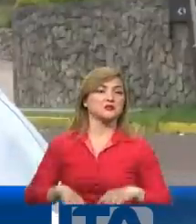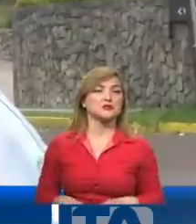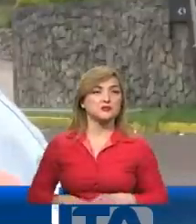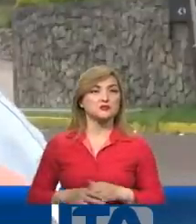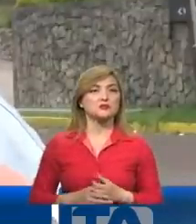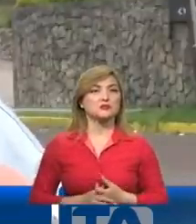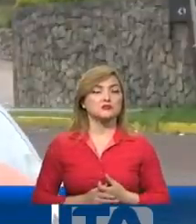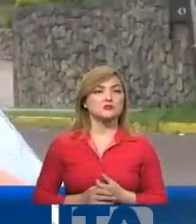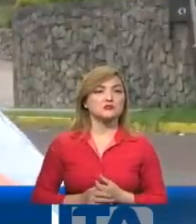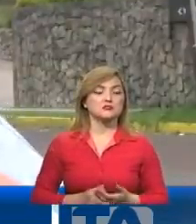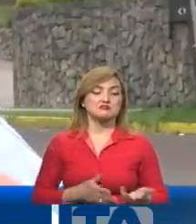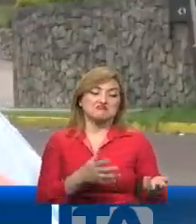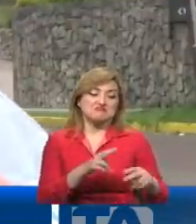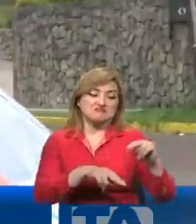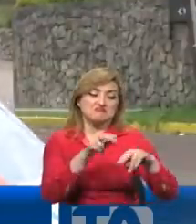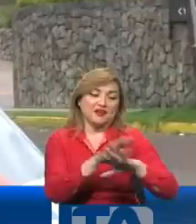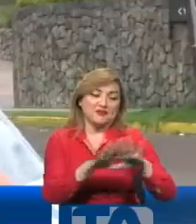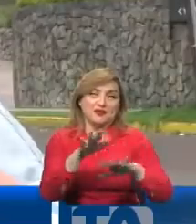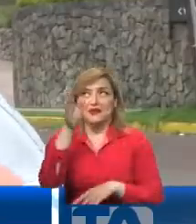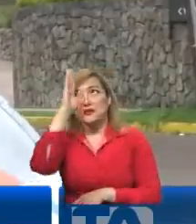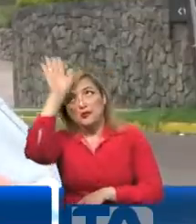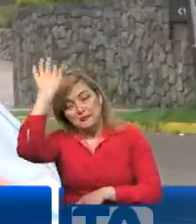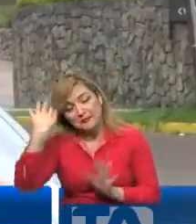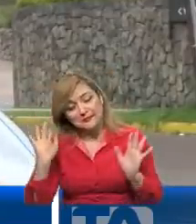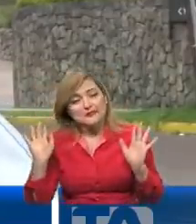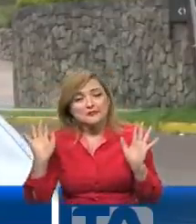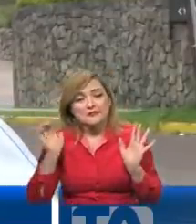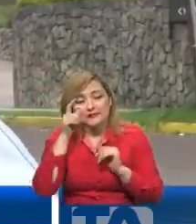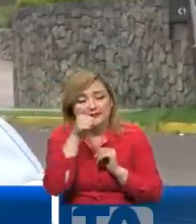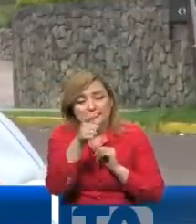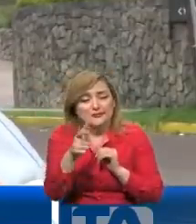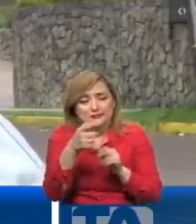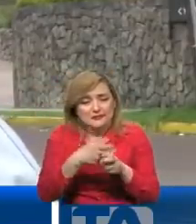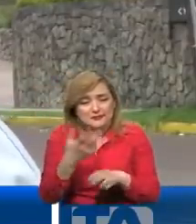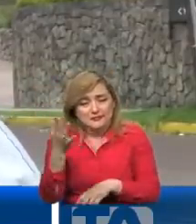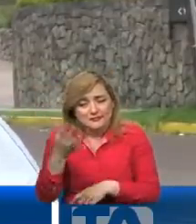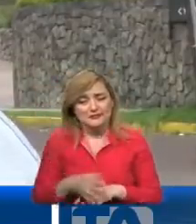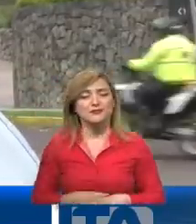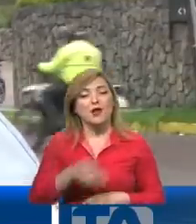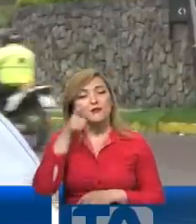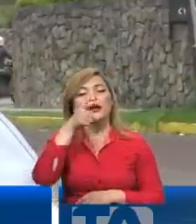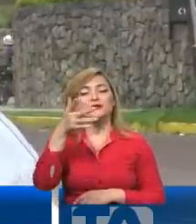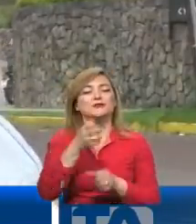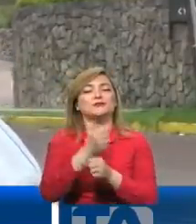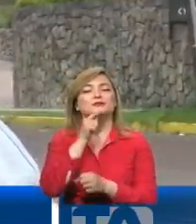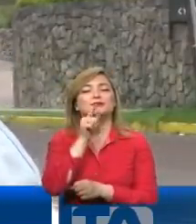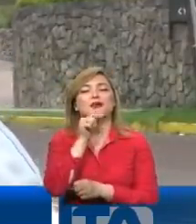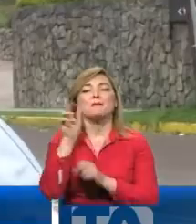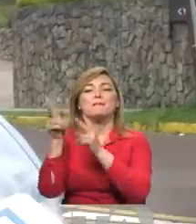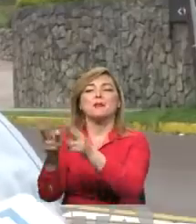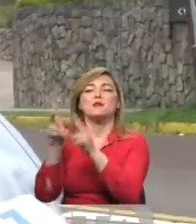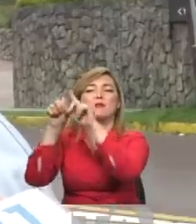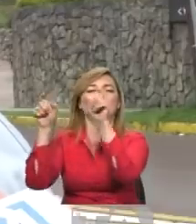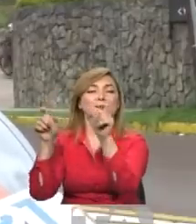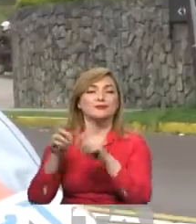Ya, a que termine cuando Dios quiera, o sea, porque no hay una fiscalización adecuada, la fiscalización la están haciendo las mismas